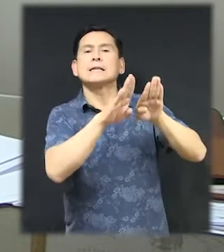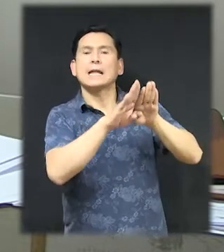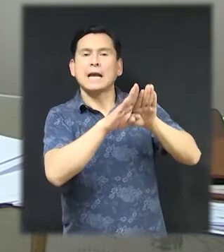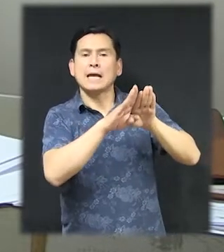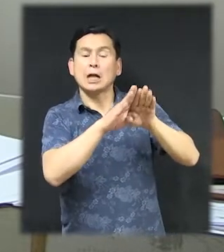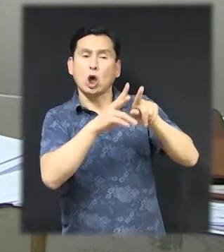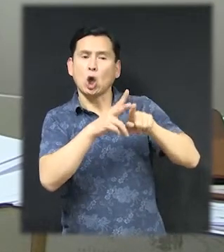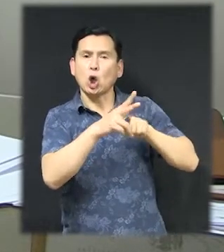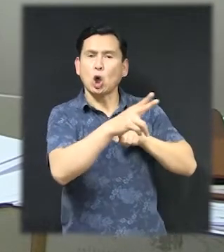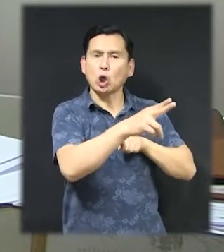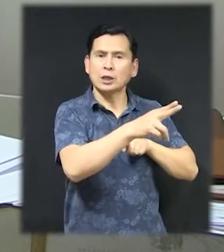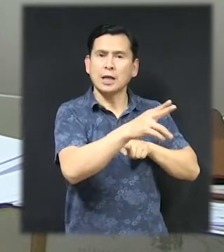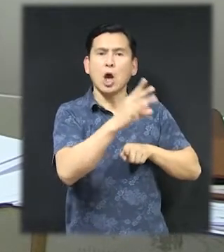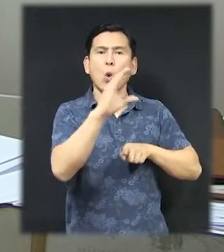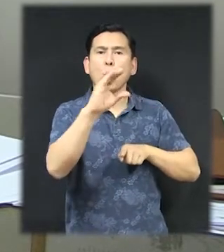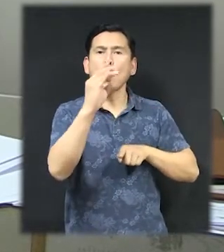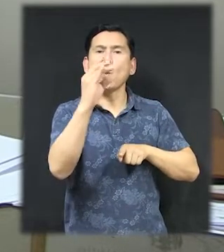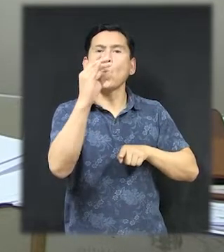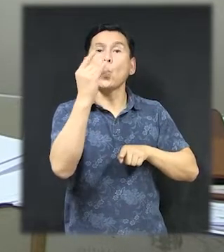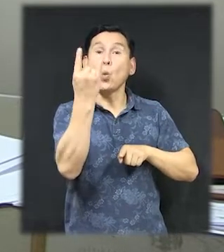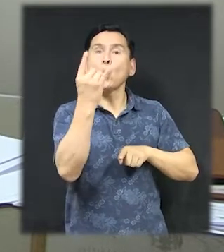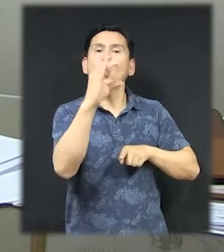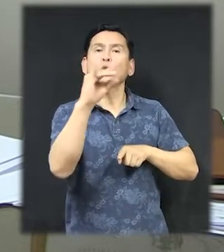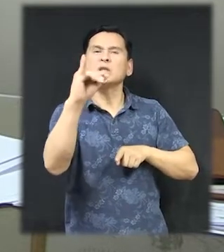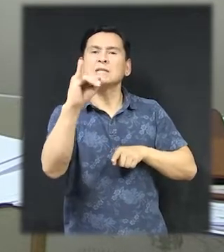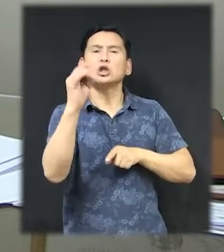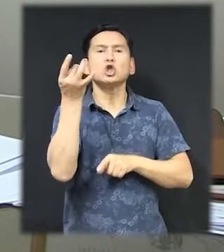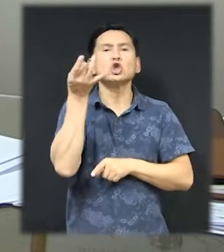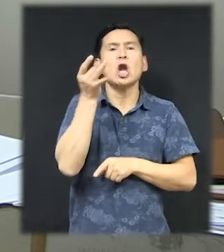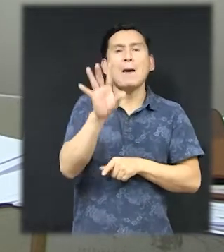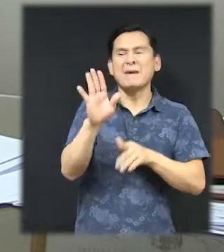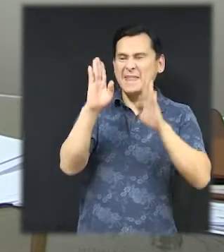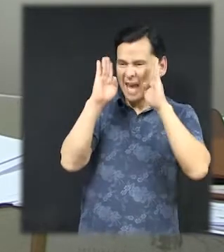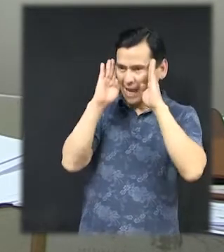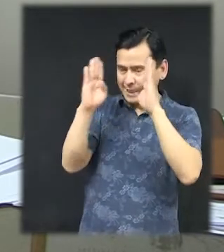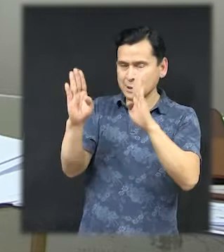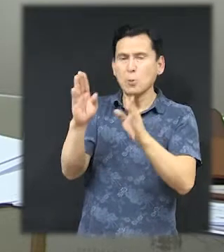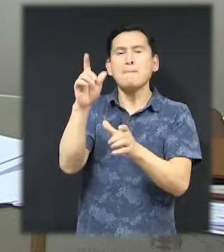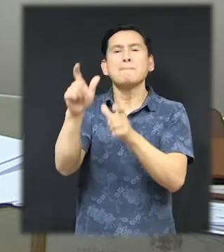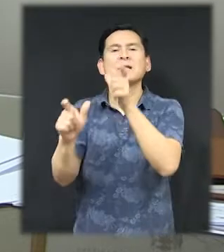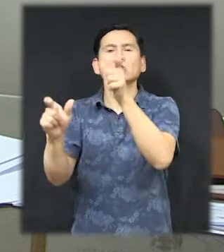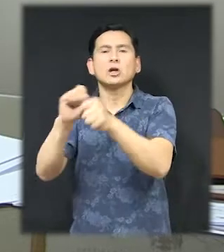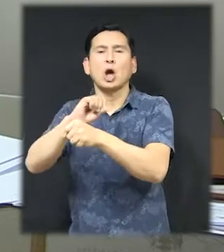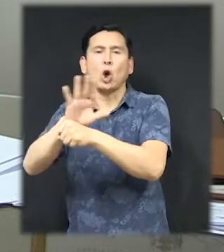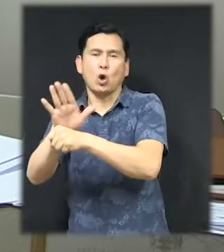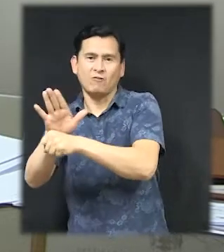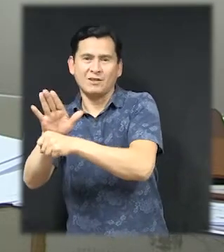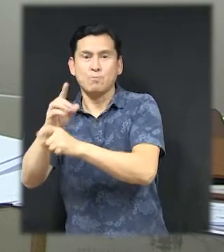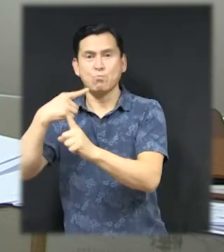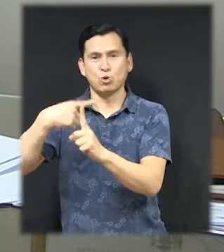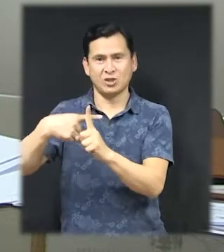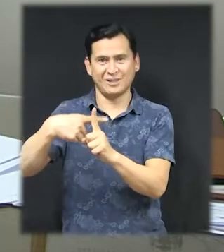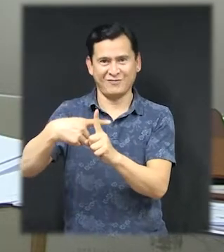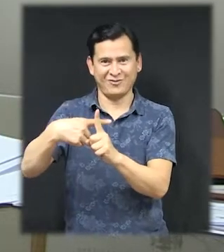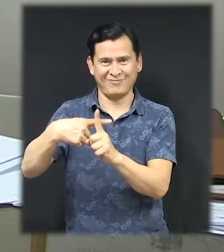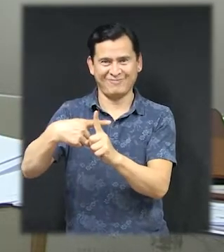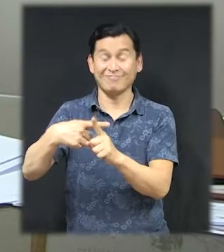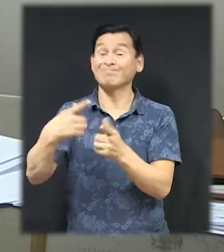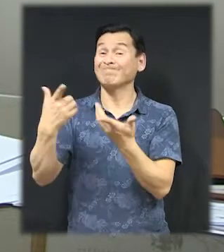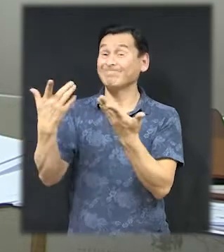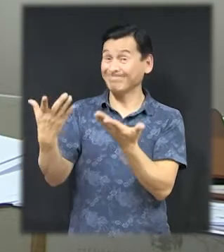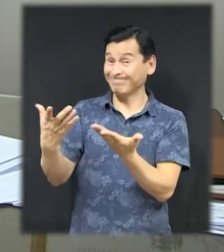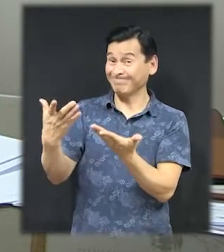en cohorte completa la UCI para que entren ahí solo pacientes COVID positivos en ventilación mecánica.